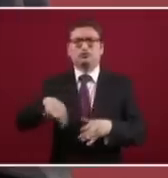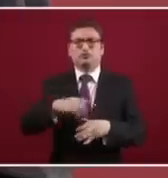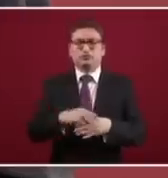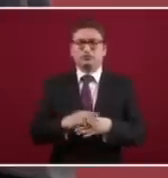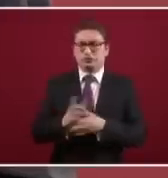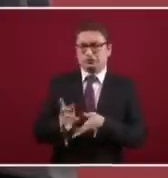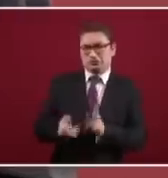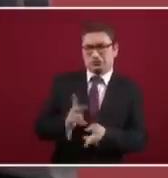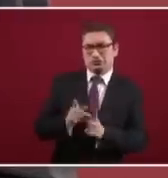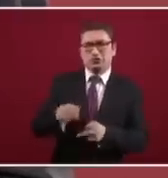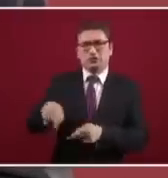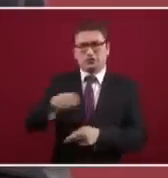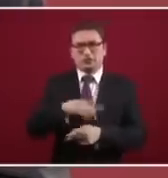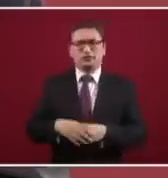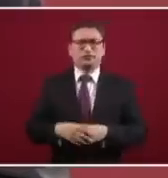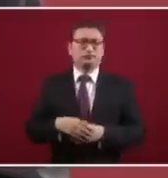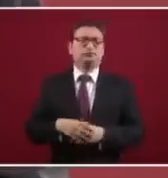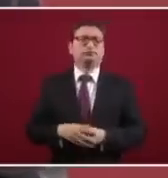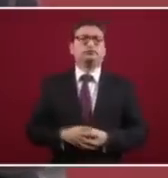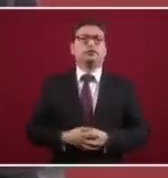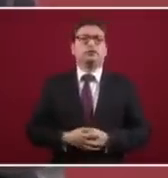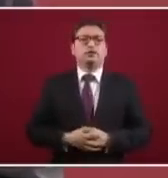y les decía